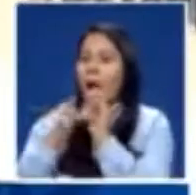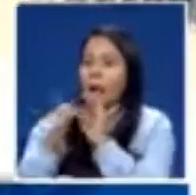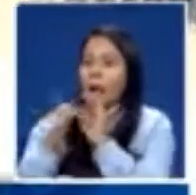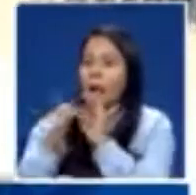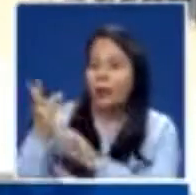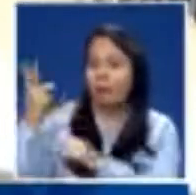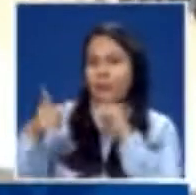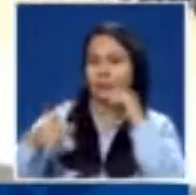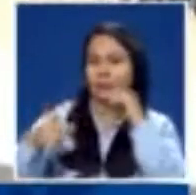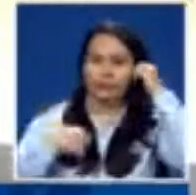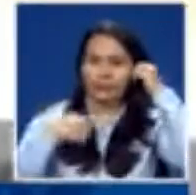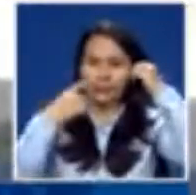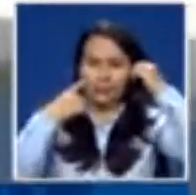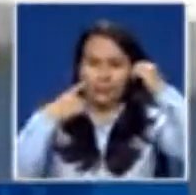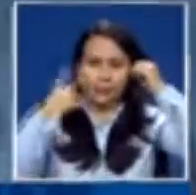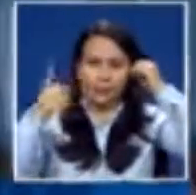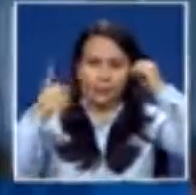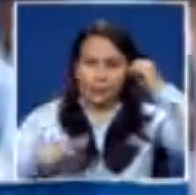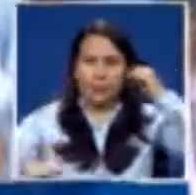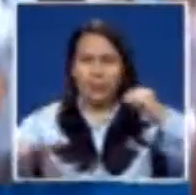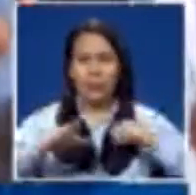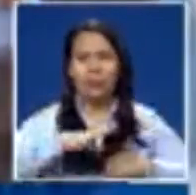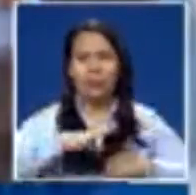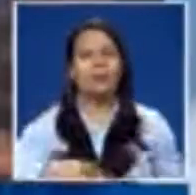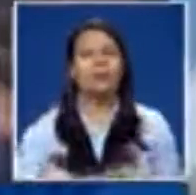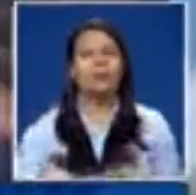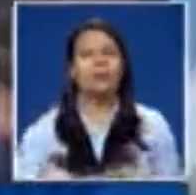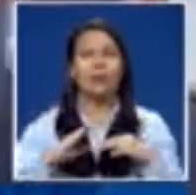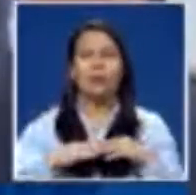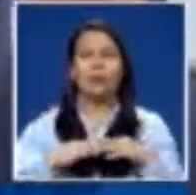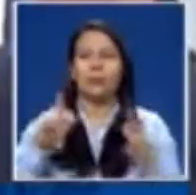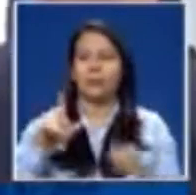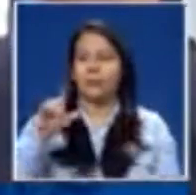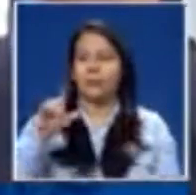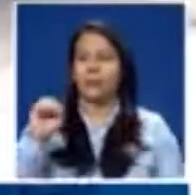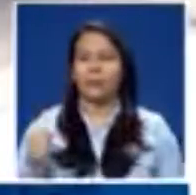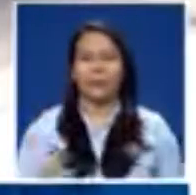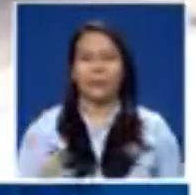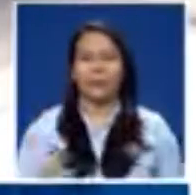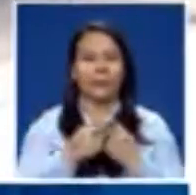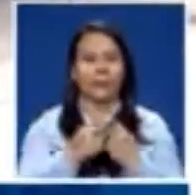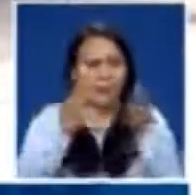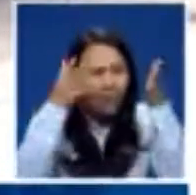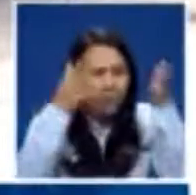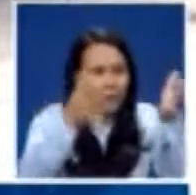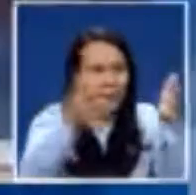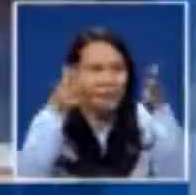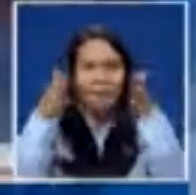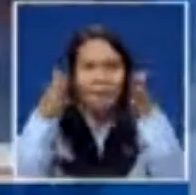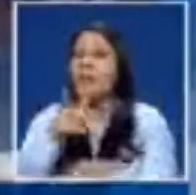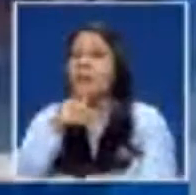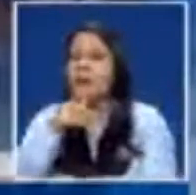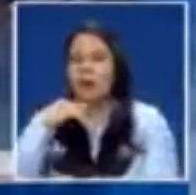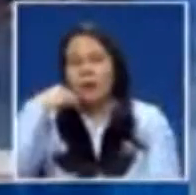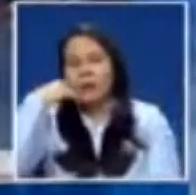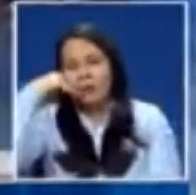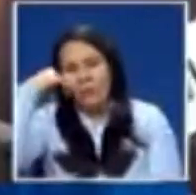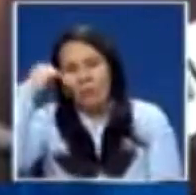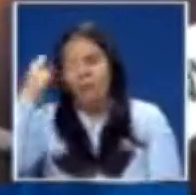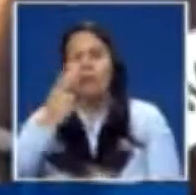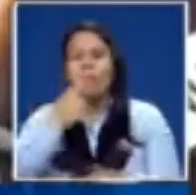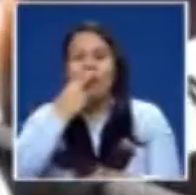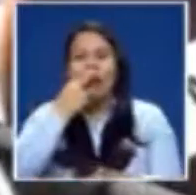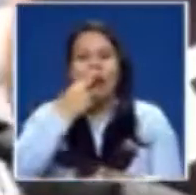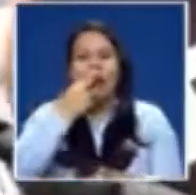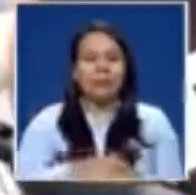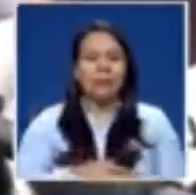Día Jacobo y María Elena Ratinov, ubicado en el sector de Puerto Liza, empezó a atender a quienes presentan síntomas de coronavirus.